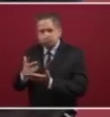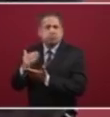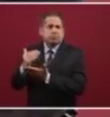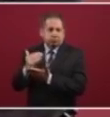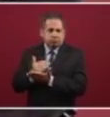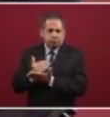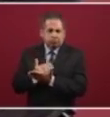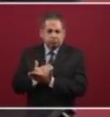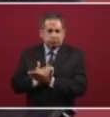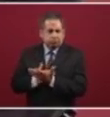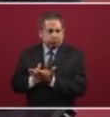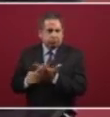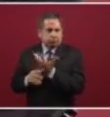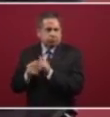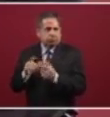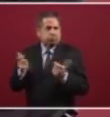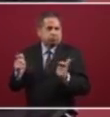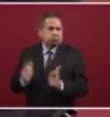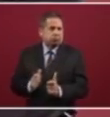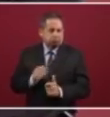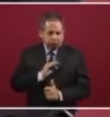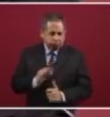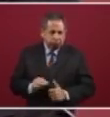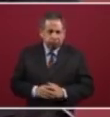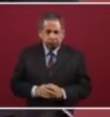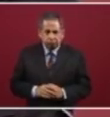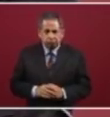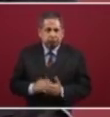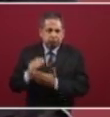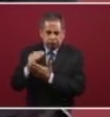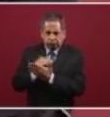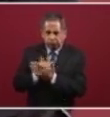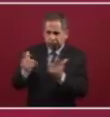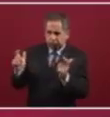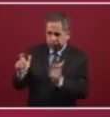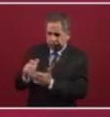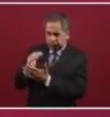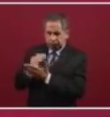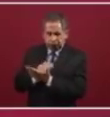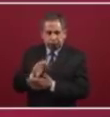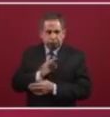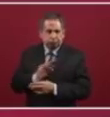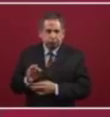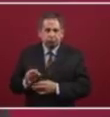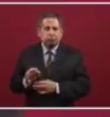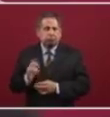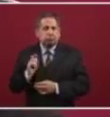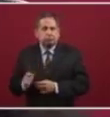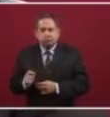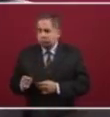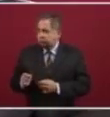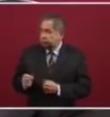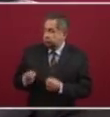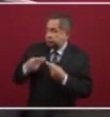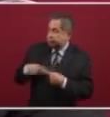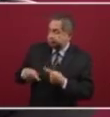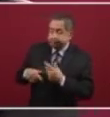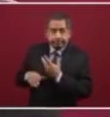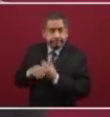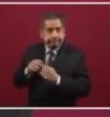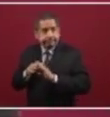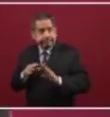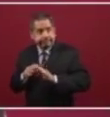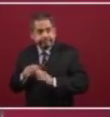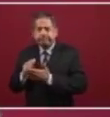atemperar este fenómeno, reducir considerablemente el número de